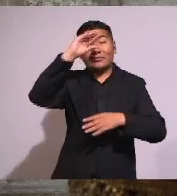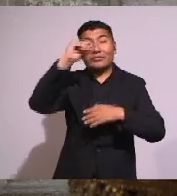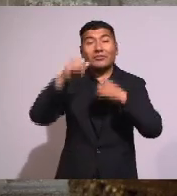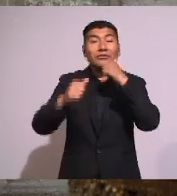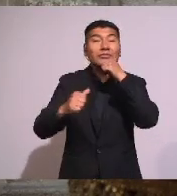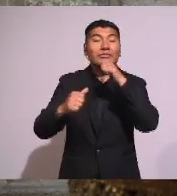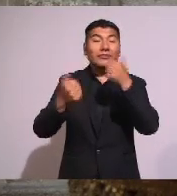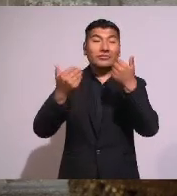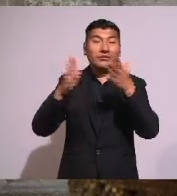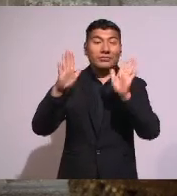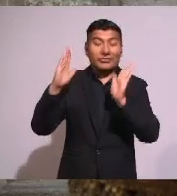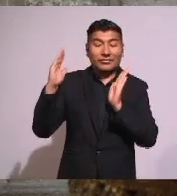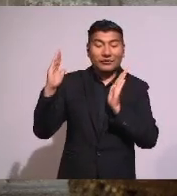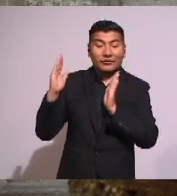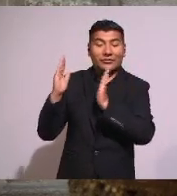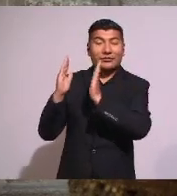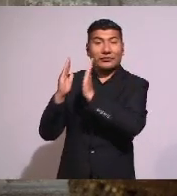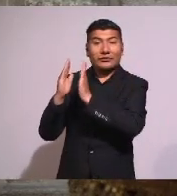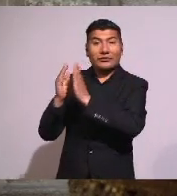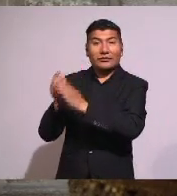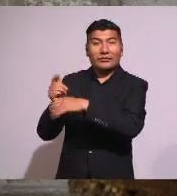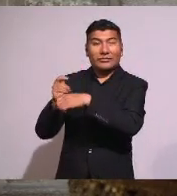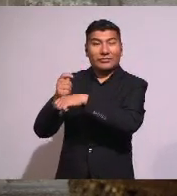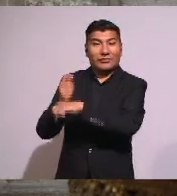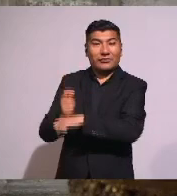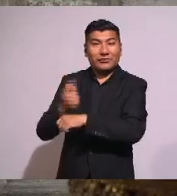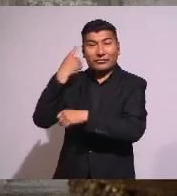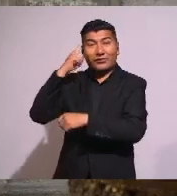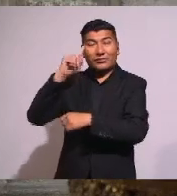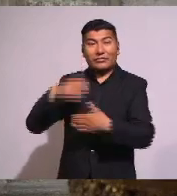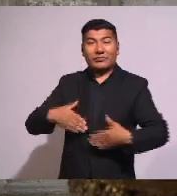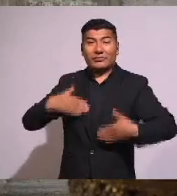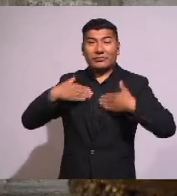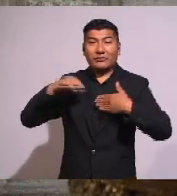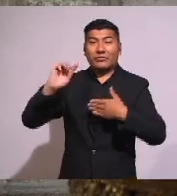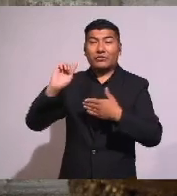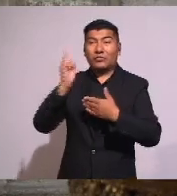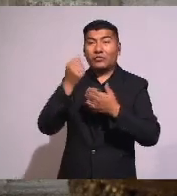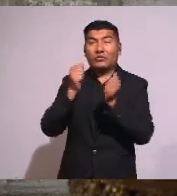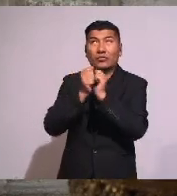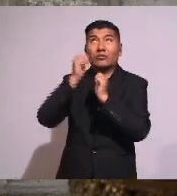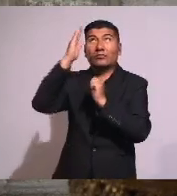mujeres que se han acercado al templo para vivir solo del Señor.